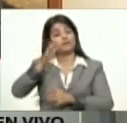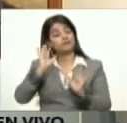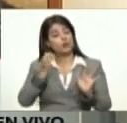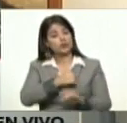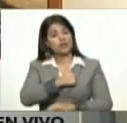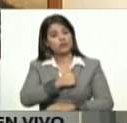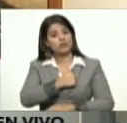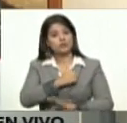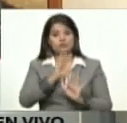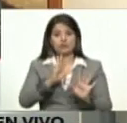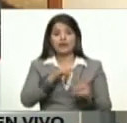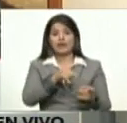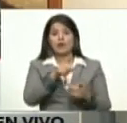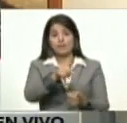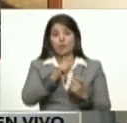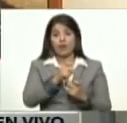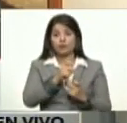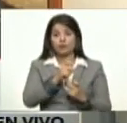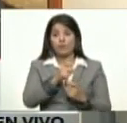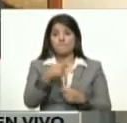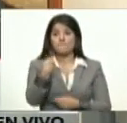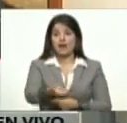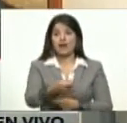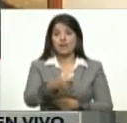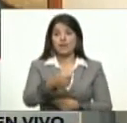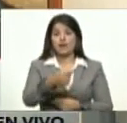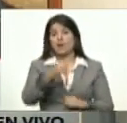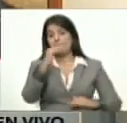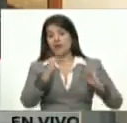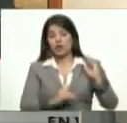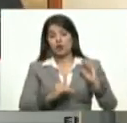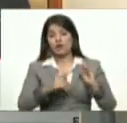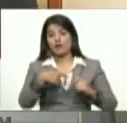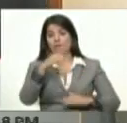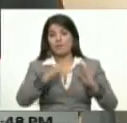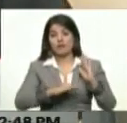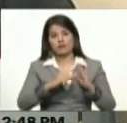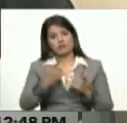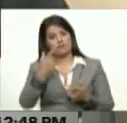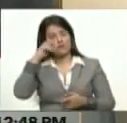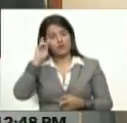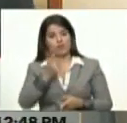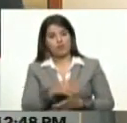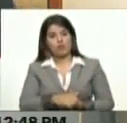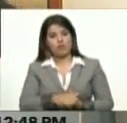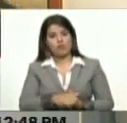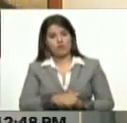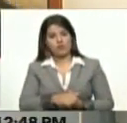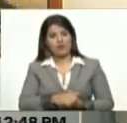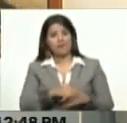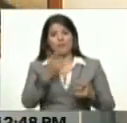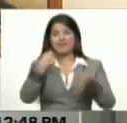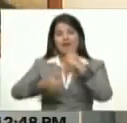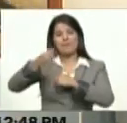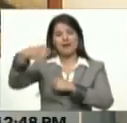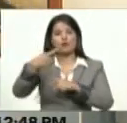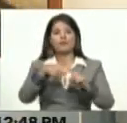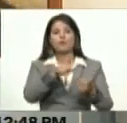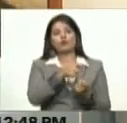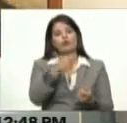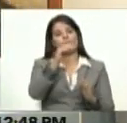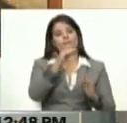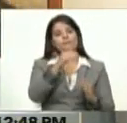el impuesto que cobraban, que pagaban, era mucho menor al impuesto que debían pagar. De hecho, hay estudios serios,